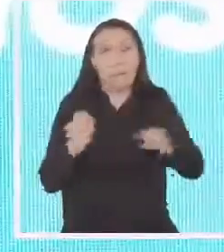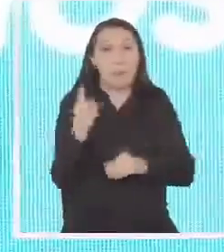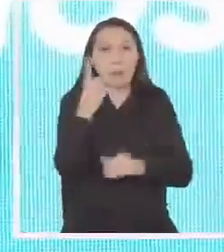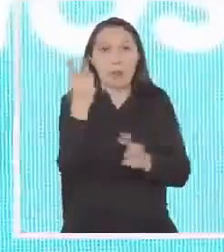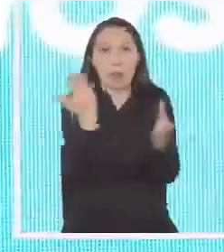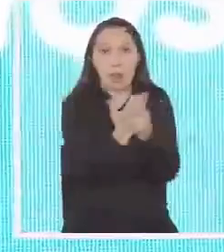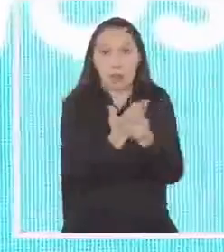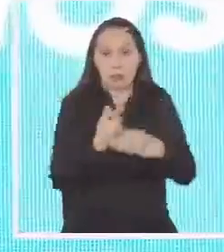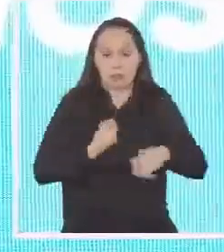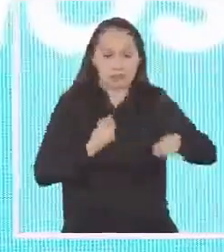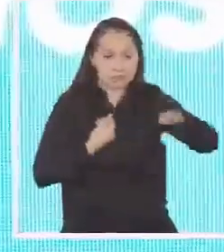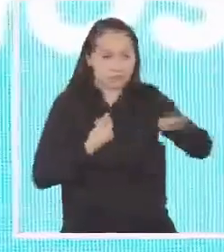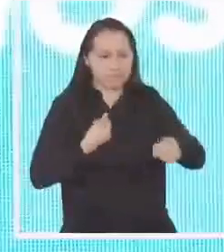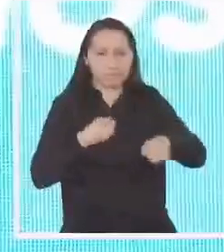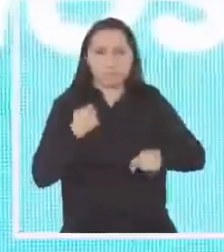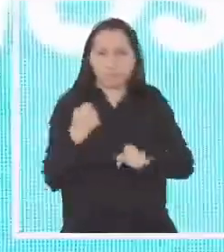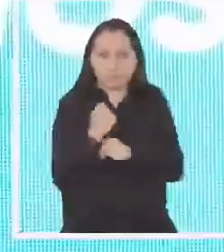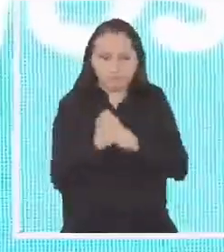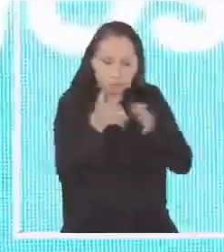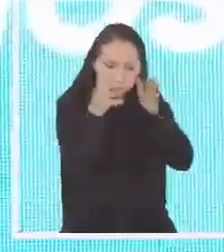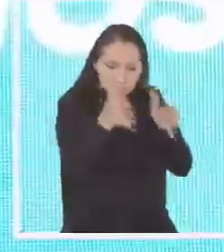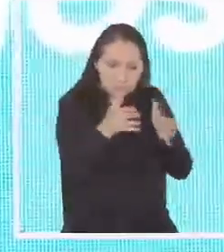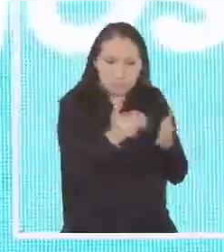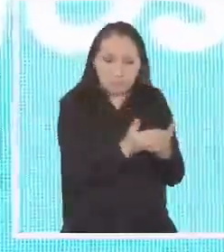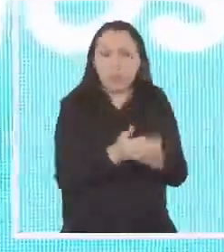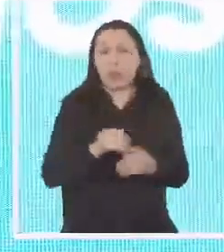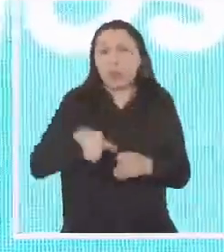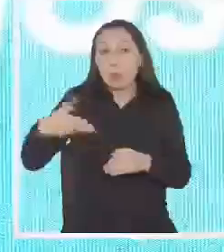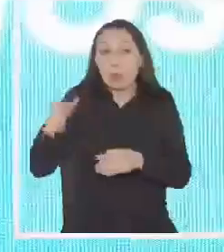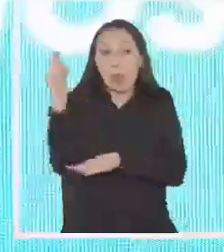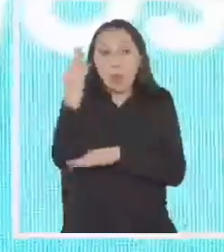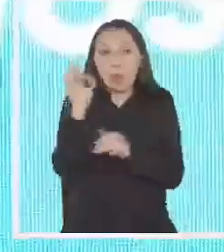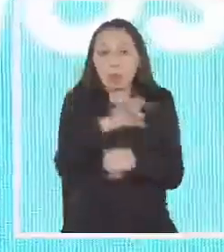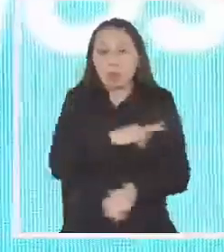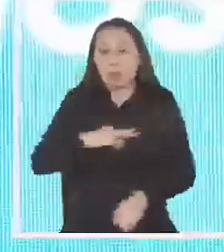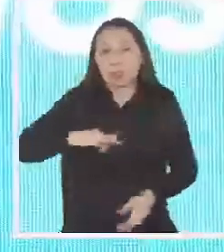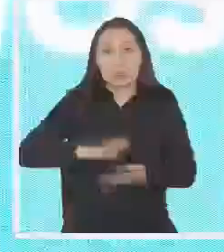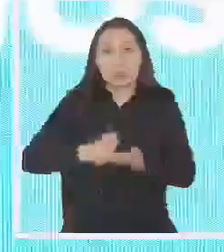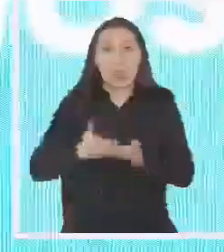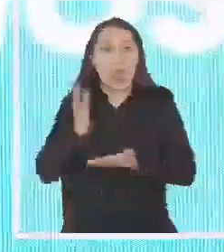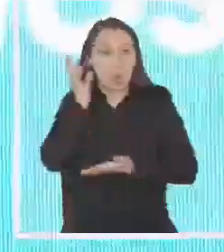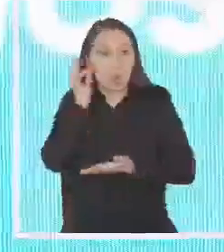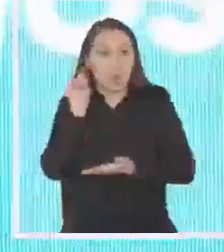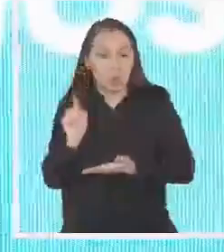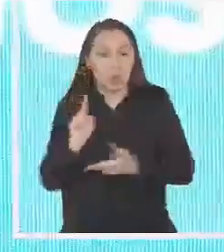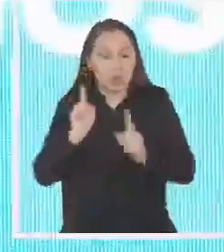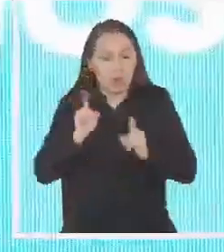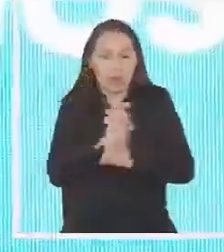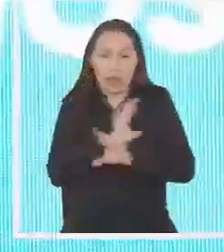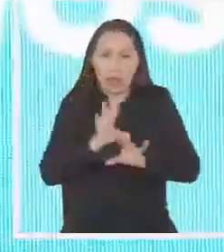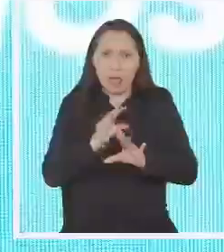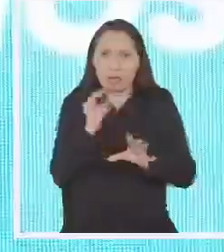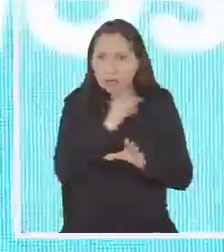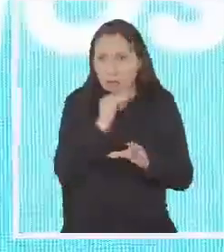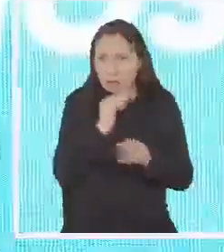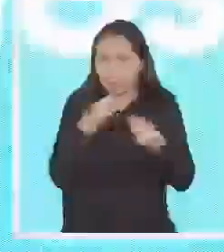día en mi escritorio, estamos trabajando en eso, tenemos una reunión con la ministra de Salud y acá en esto tenemos que ser pragmáticos. Mientras discutimos quién